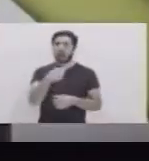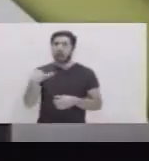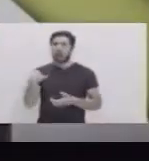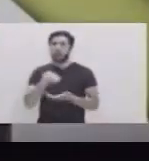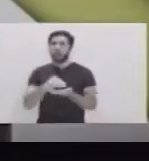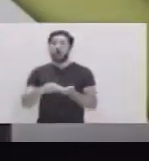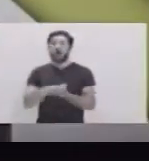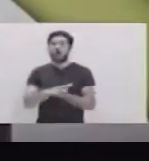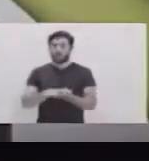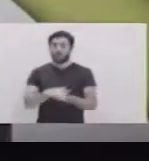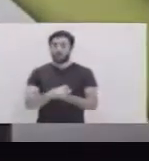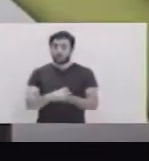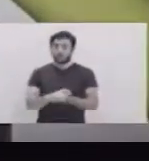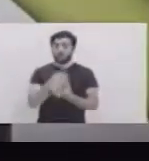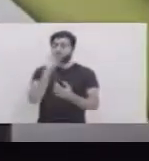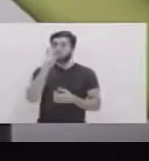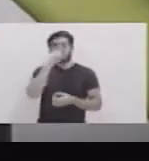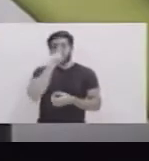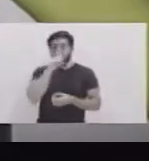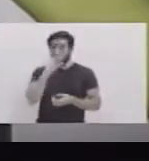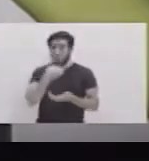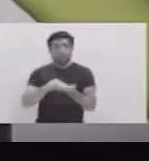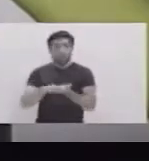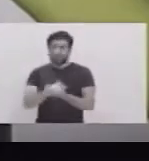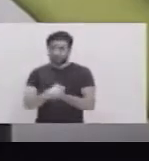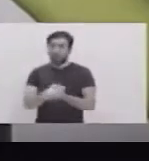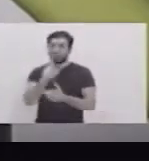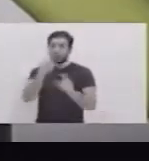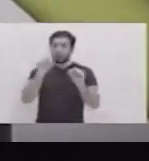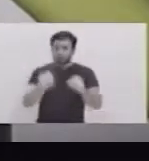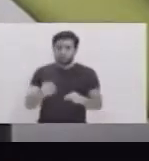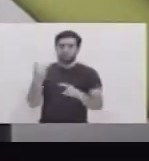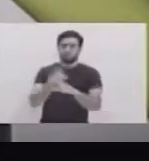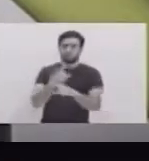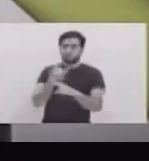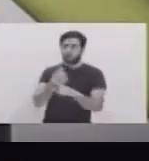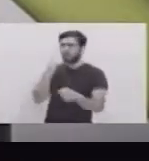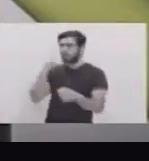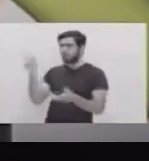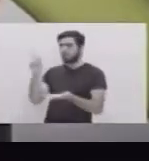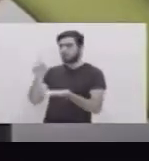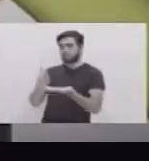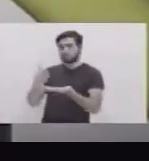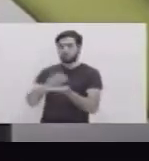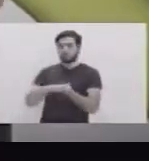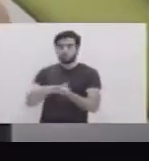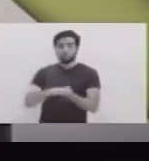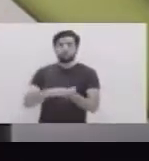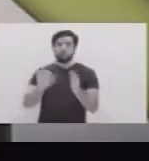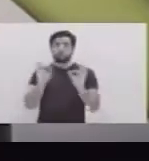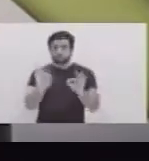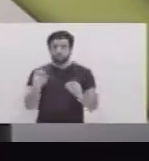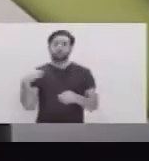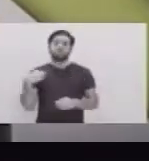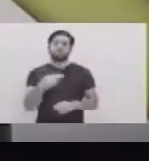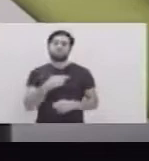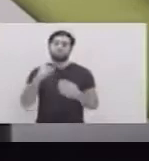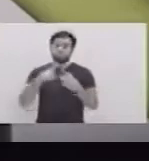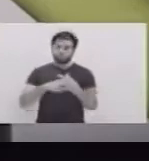con agua y jabón y si no posees estos materiales a la mano, puedes utilizar un gel antibacterial.